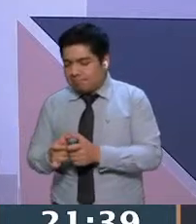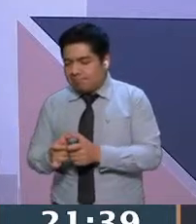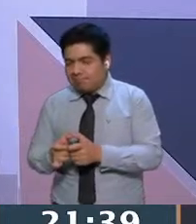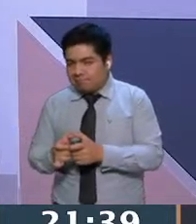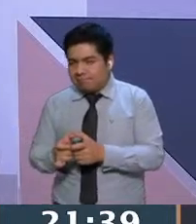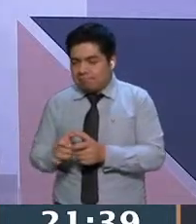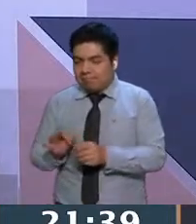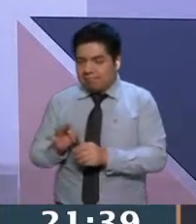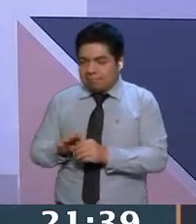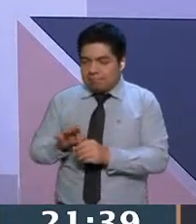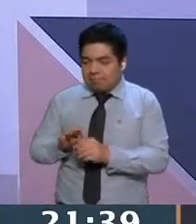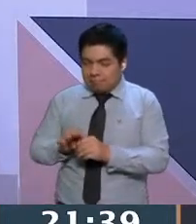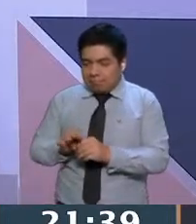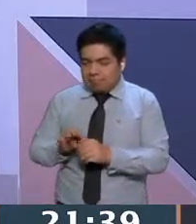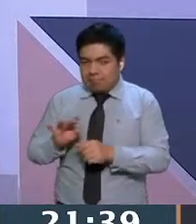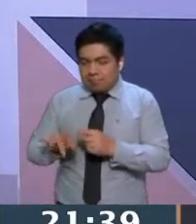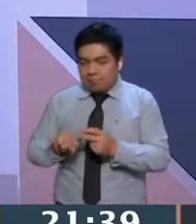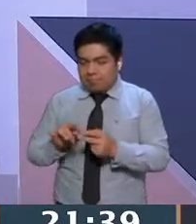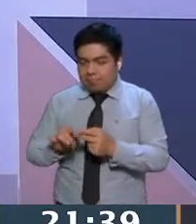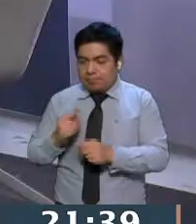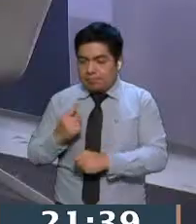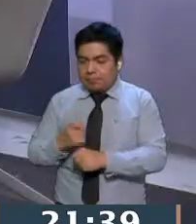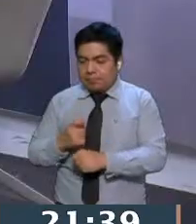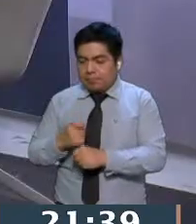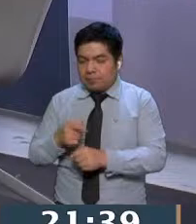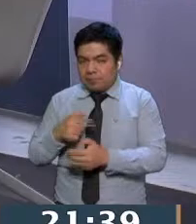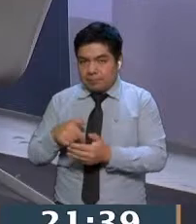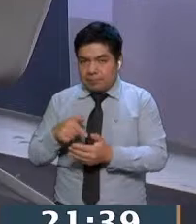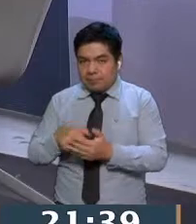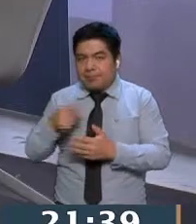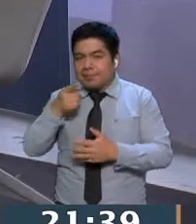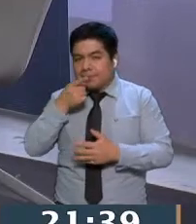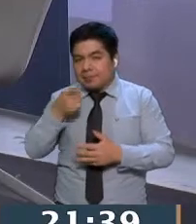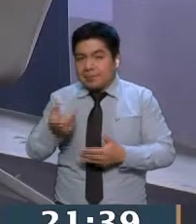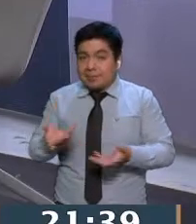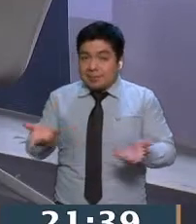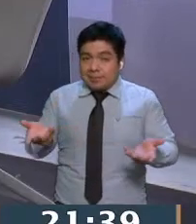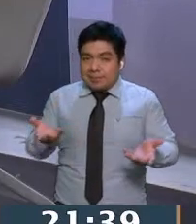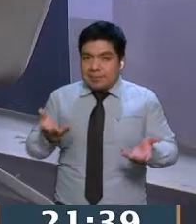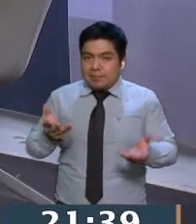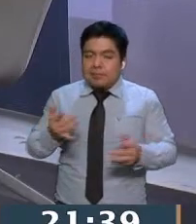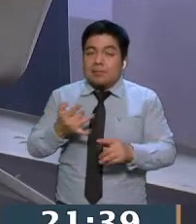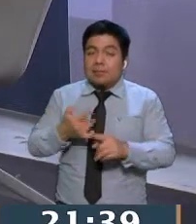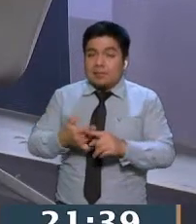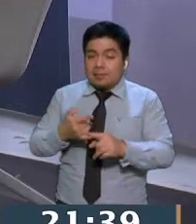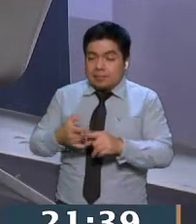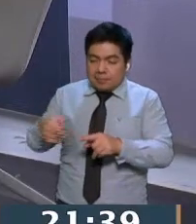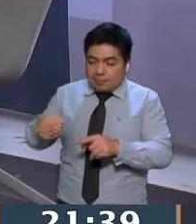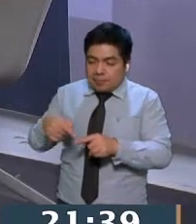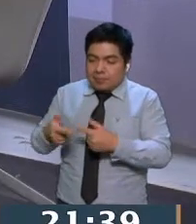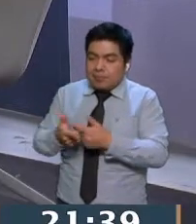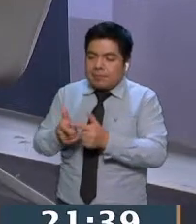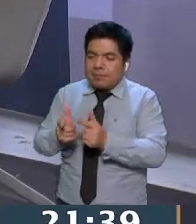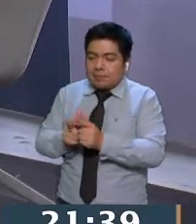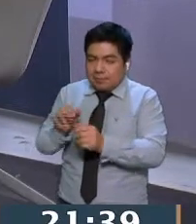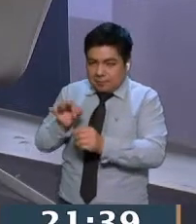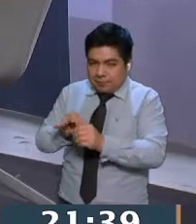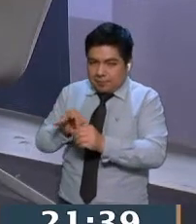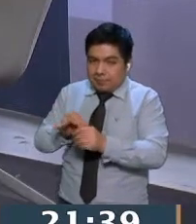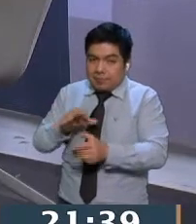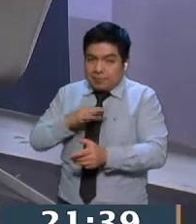los votos, y sobre todo los primeros lugares, es muy probable, por esto que decíamos, bueno, digamos, quien vote por los partidos ¿no?